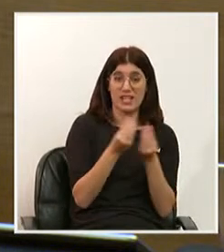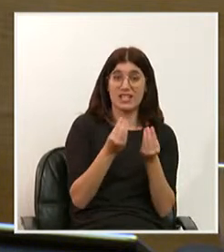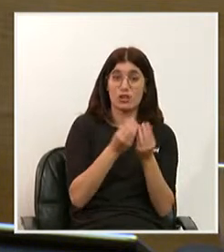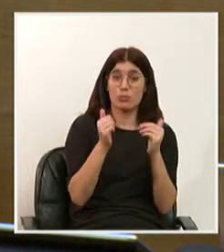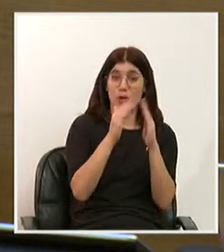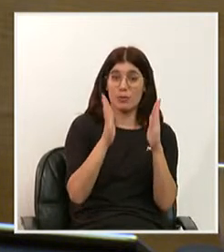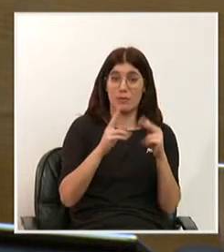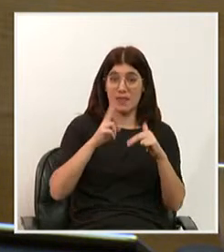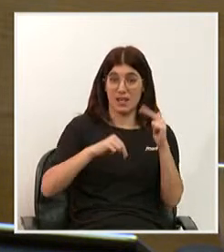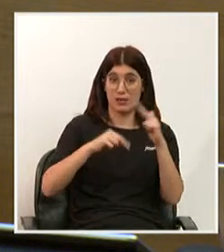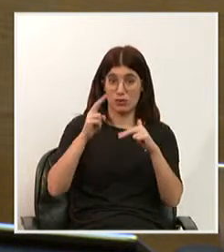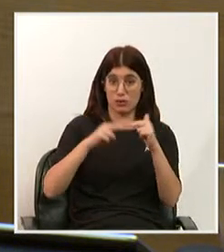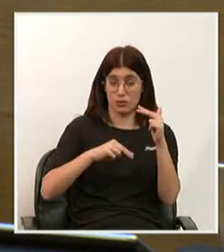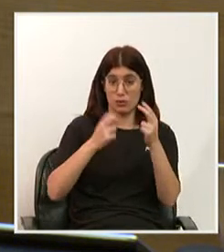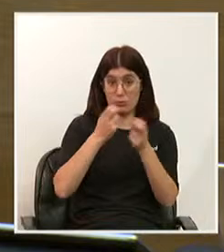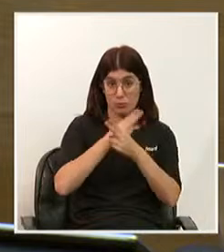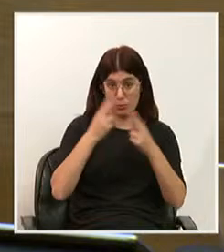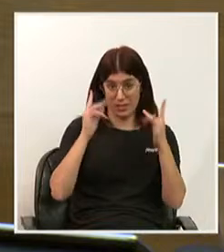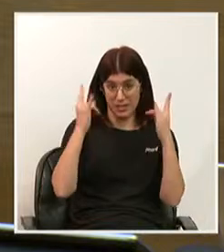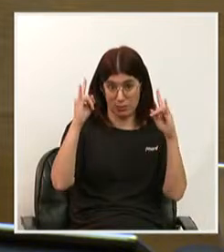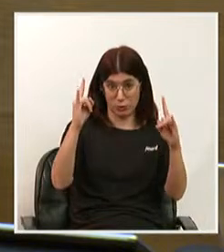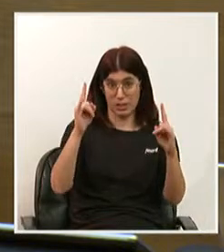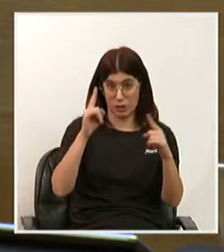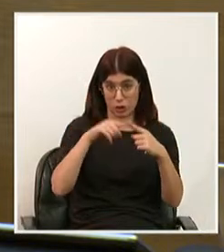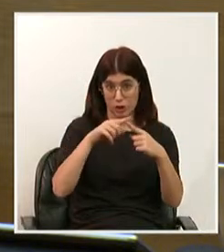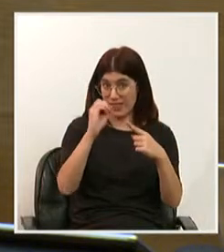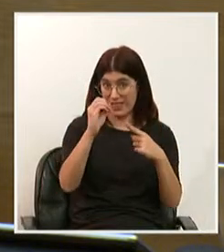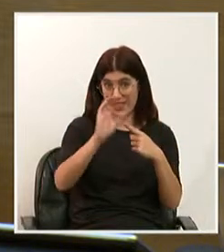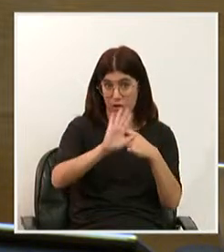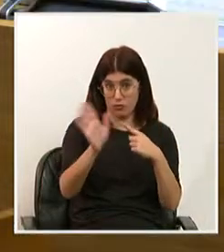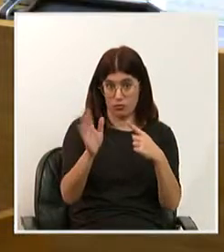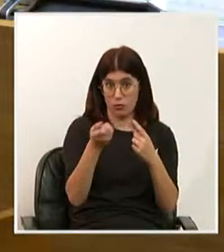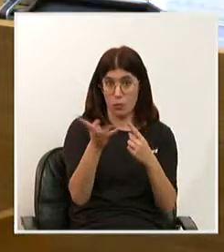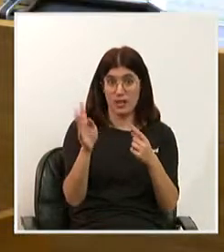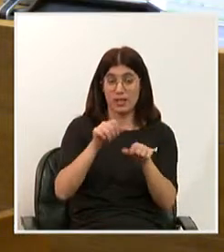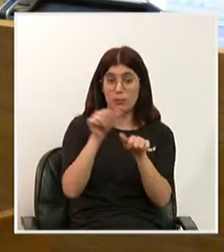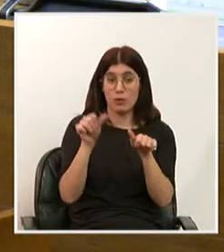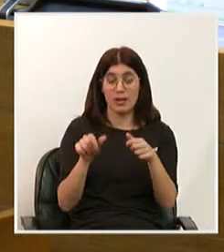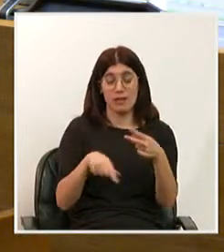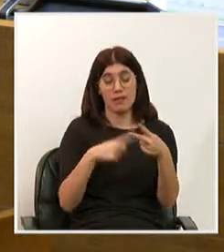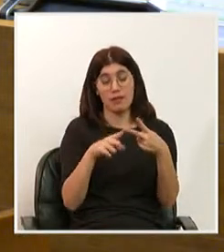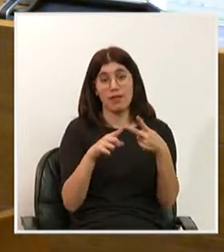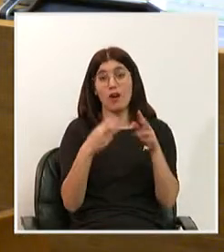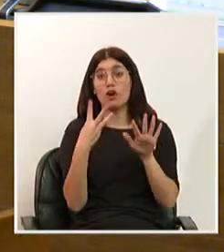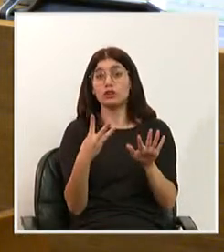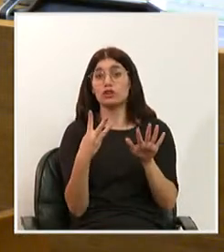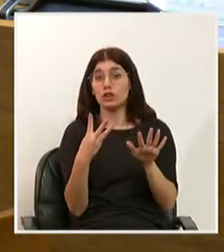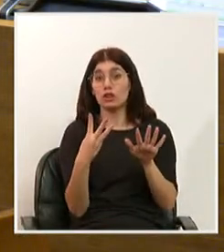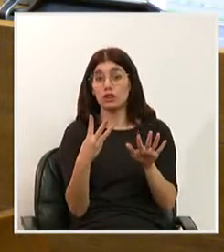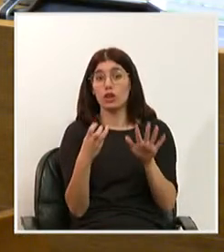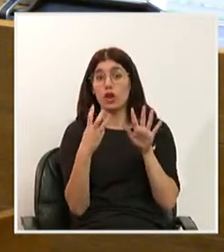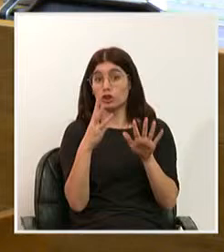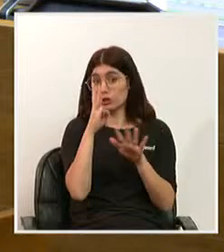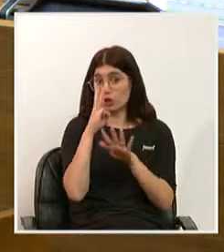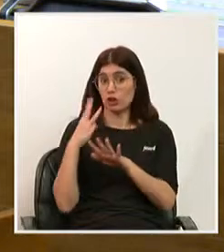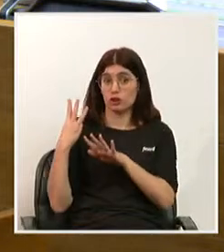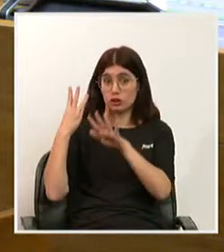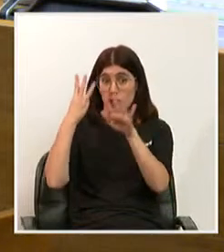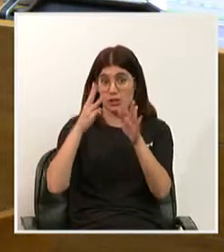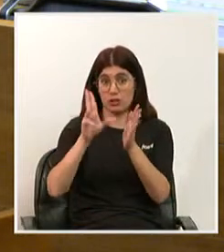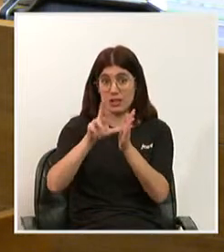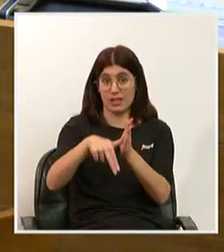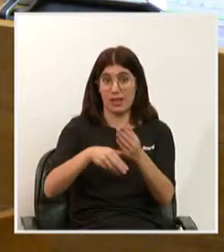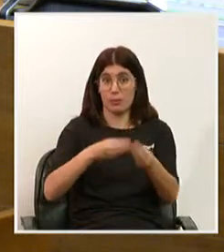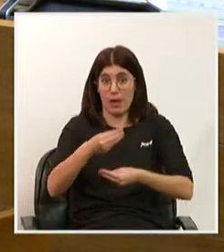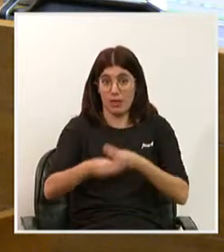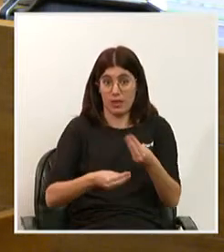construido el públicas el botanic en cualquiera de sus modalidades o tipologías y ocho el número de años que ha tardado para hacerlo que no